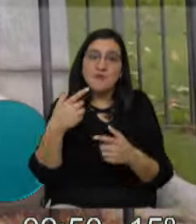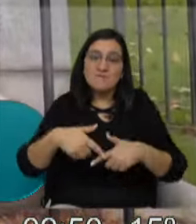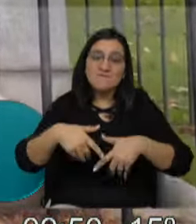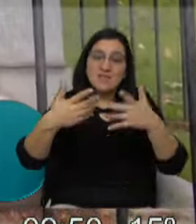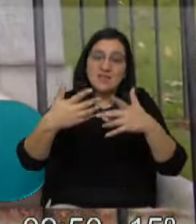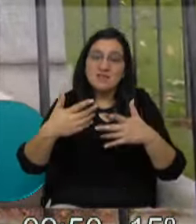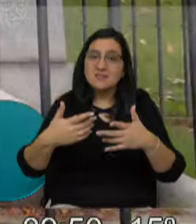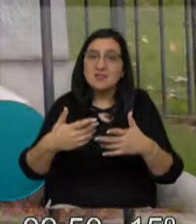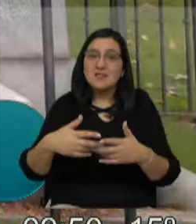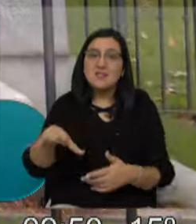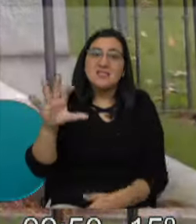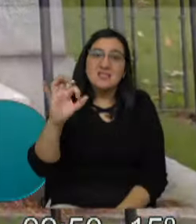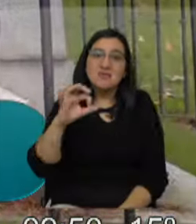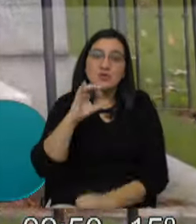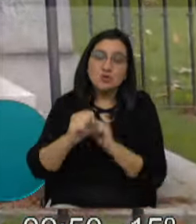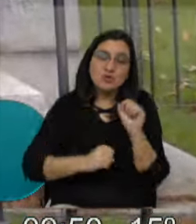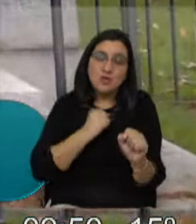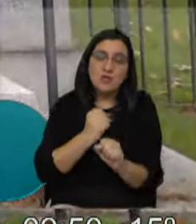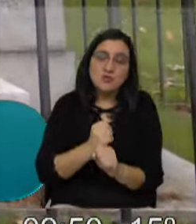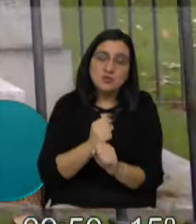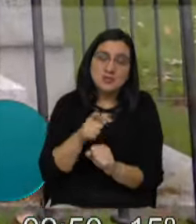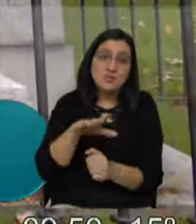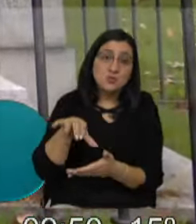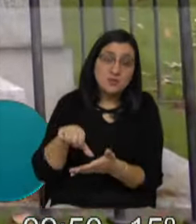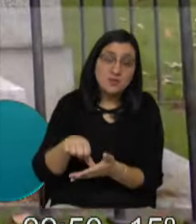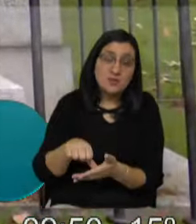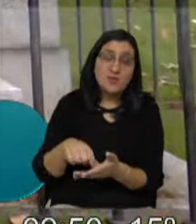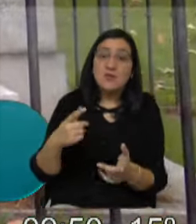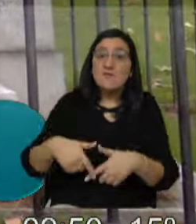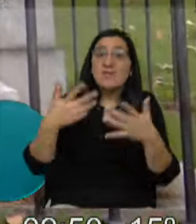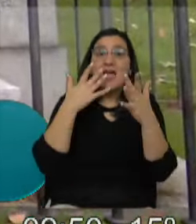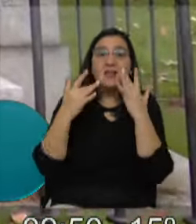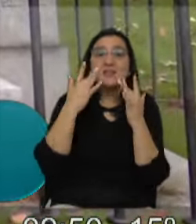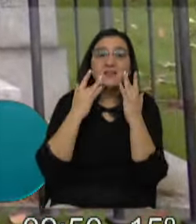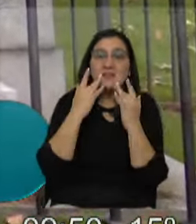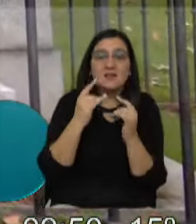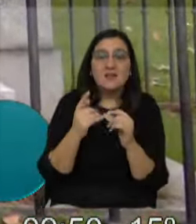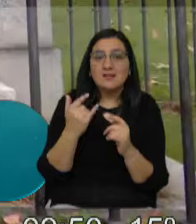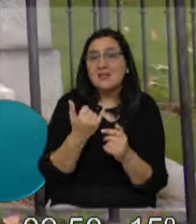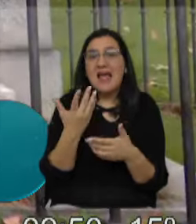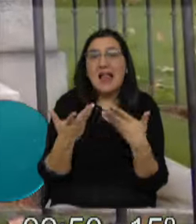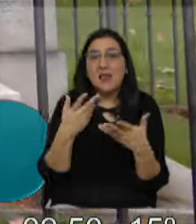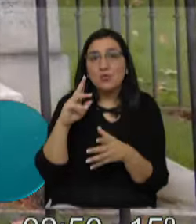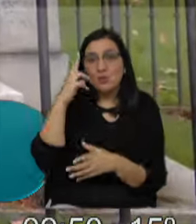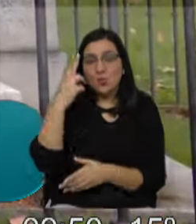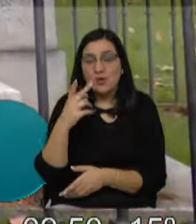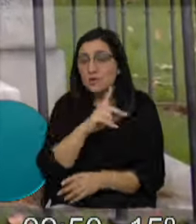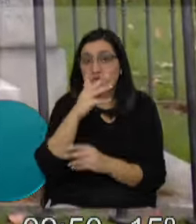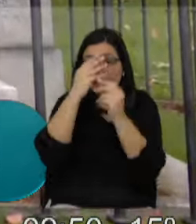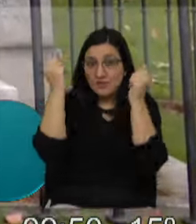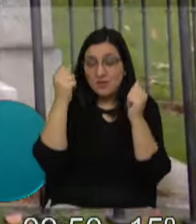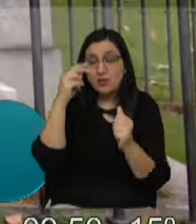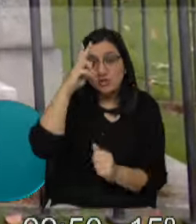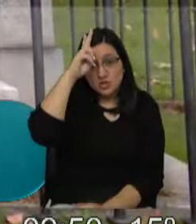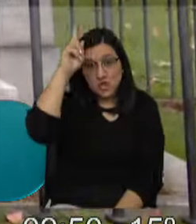patronal que se festeja en septiembre todos los años en Guarambaré es una fiesta artística, digamos que tiene un tamiz uruguayo. No nos olvidemos que los